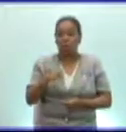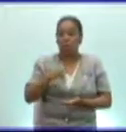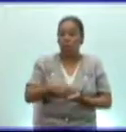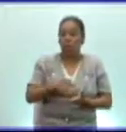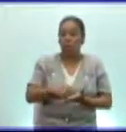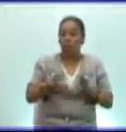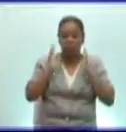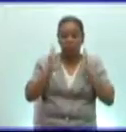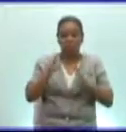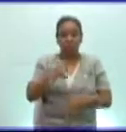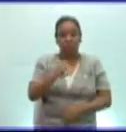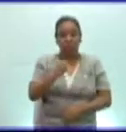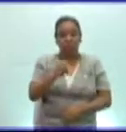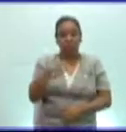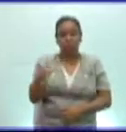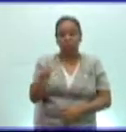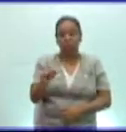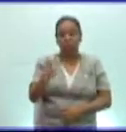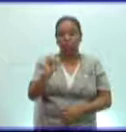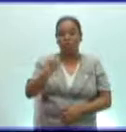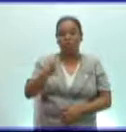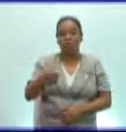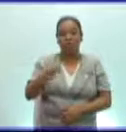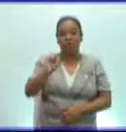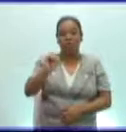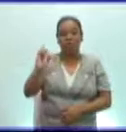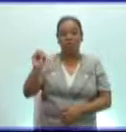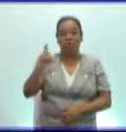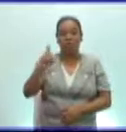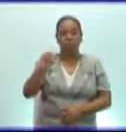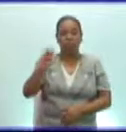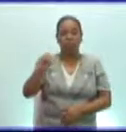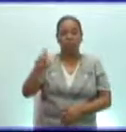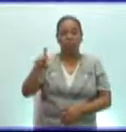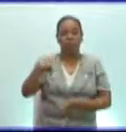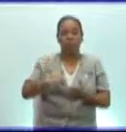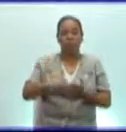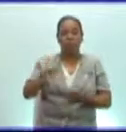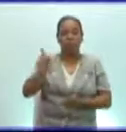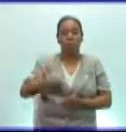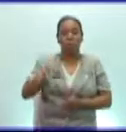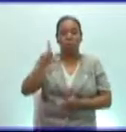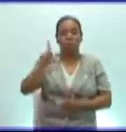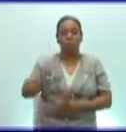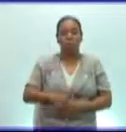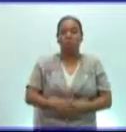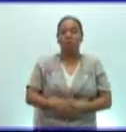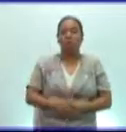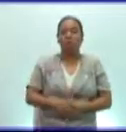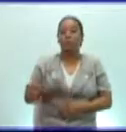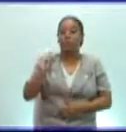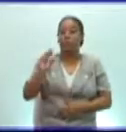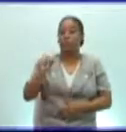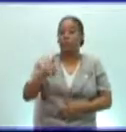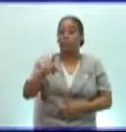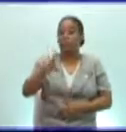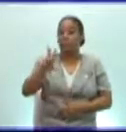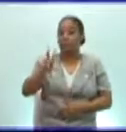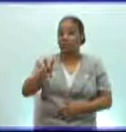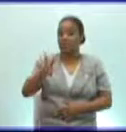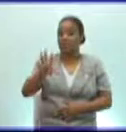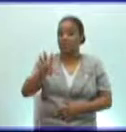hidroxilo es 0,001 mol por litro a la menos 1. Y digo a 25 grados Celsius para que estén ubicados en que hay que usar